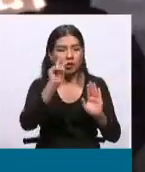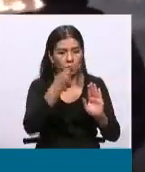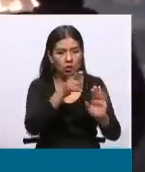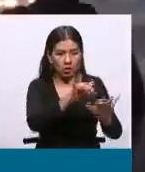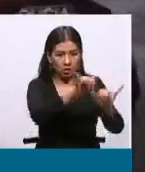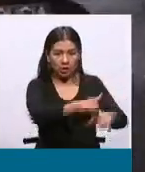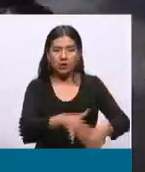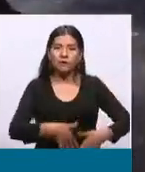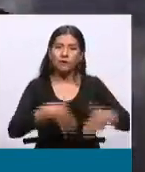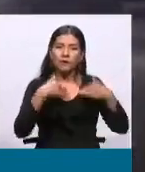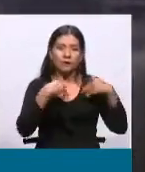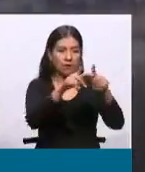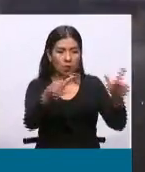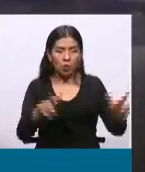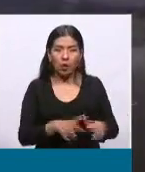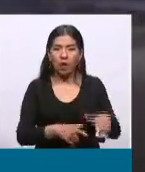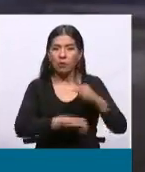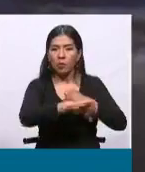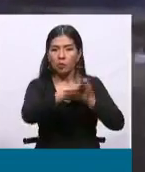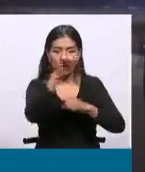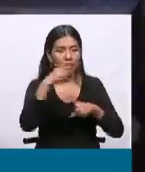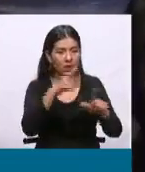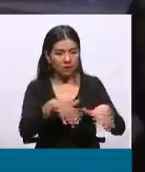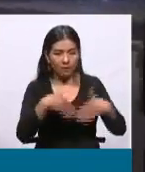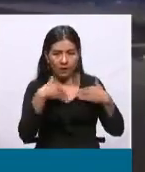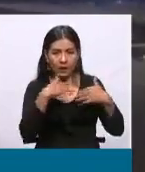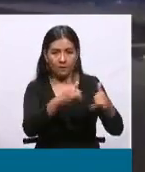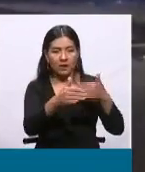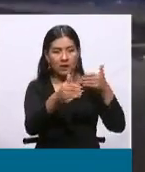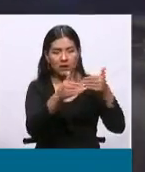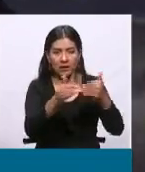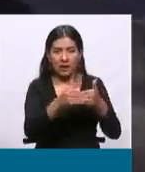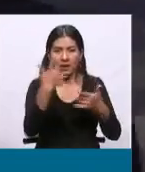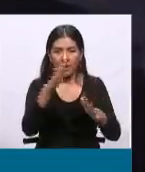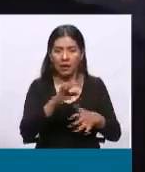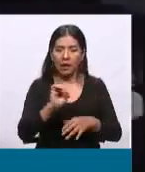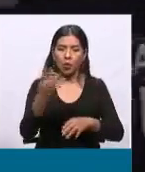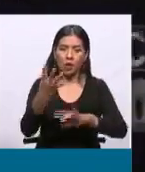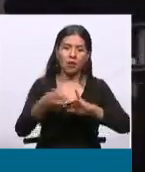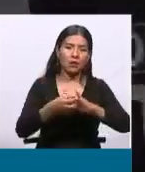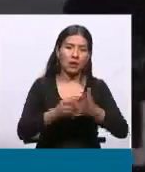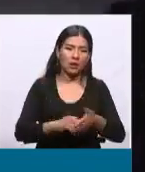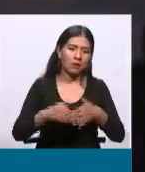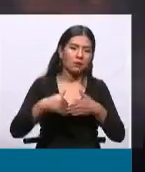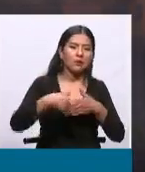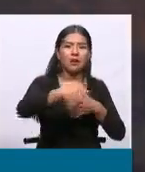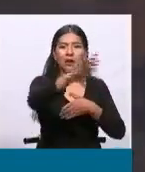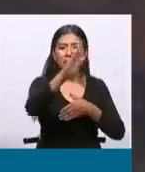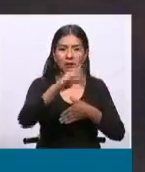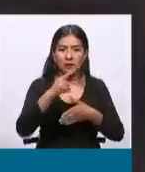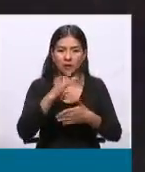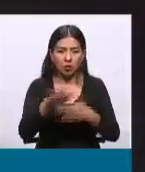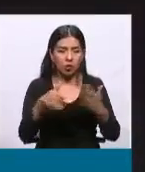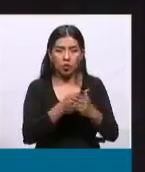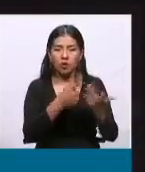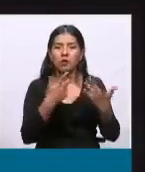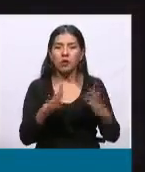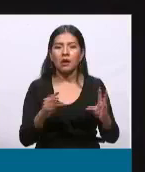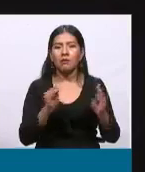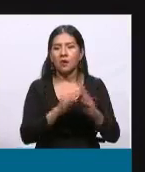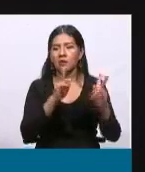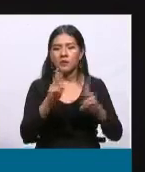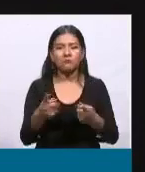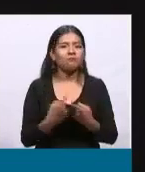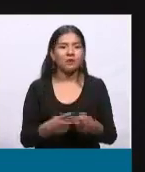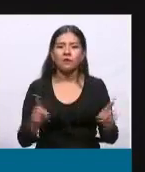que viven en zonas populares, que viven en los alrededores del cuarto anillo para adelante, ya son calificados de